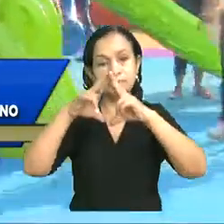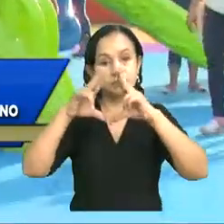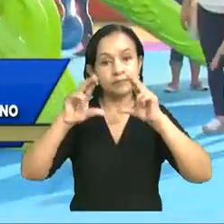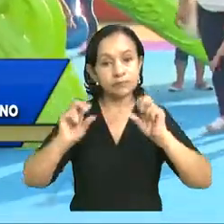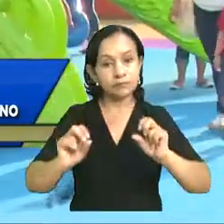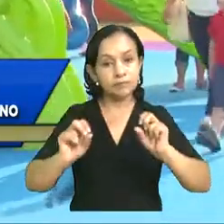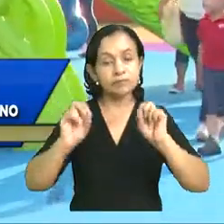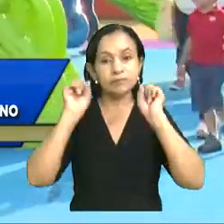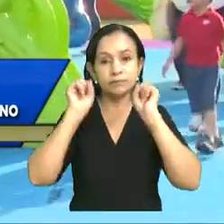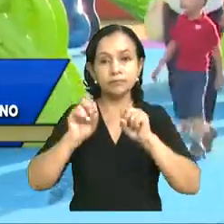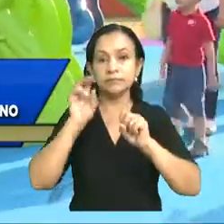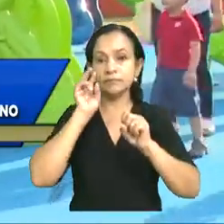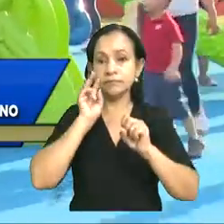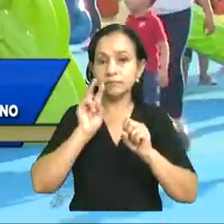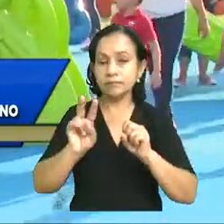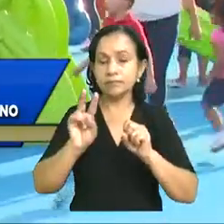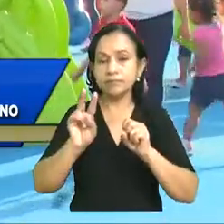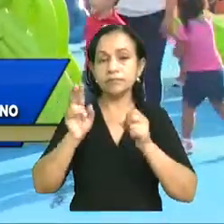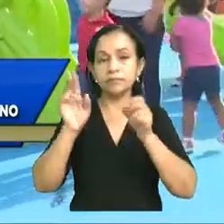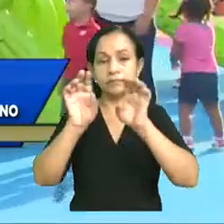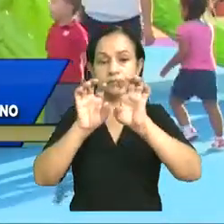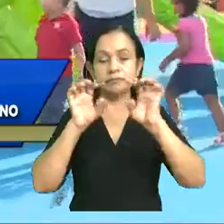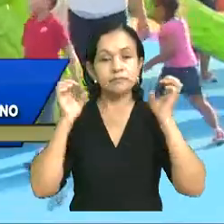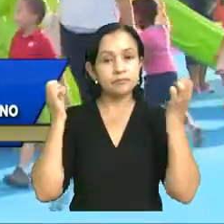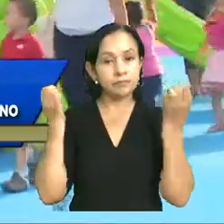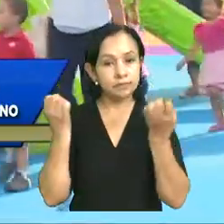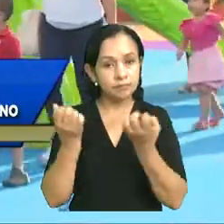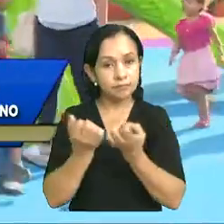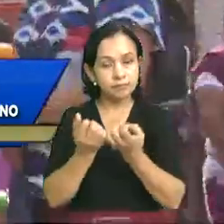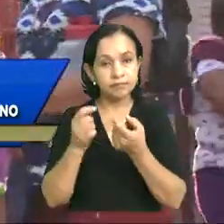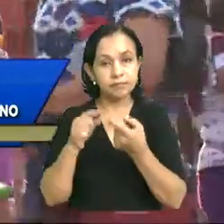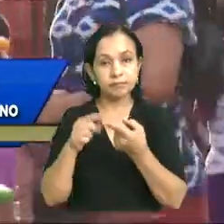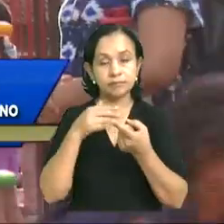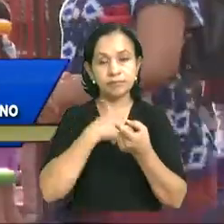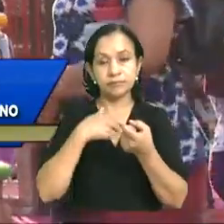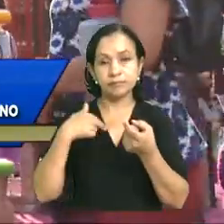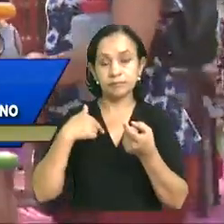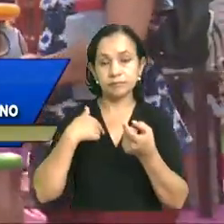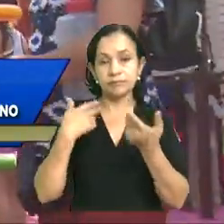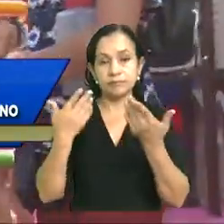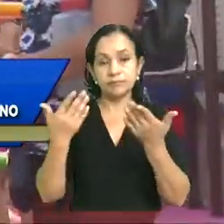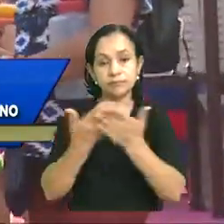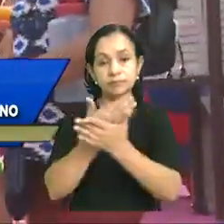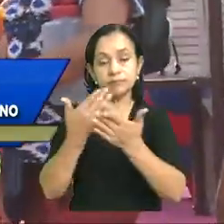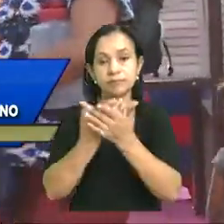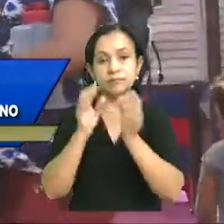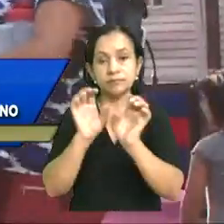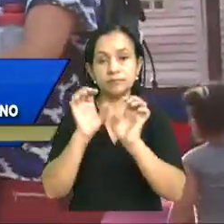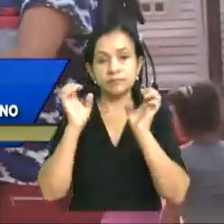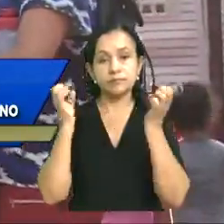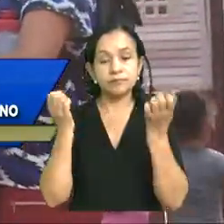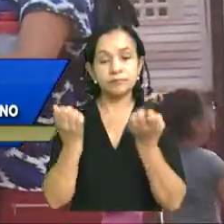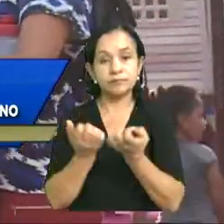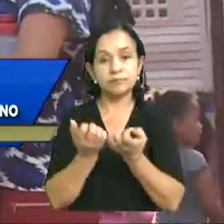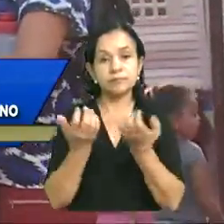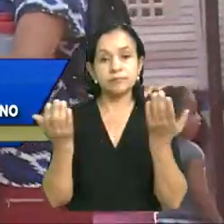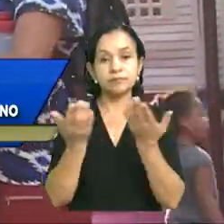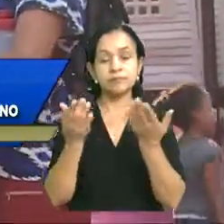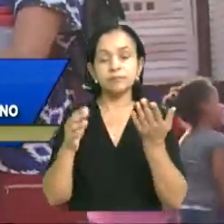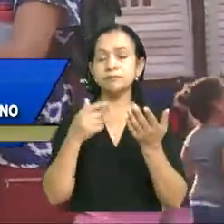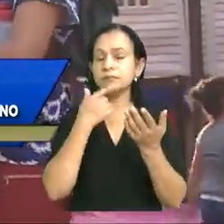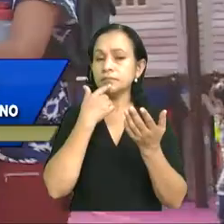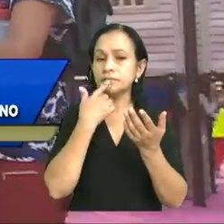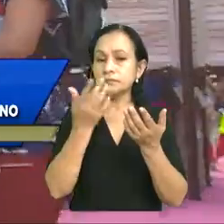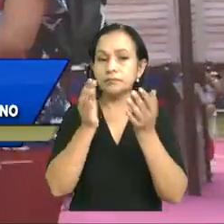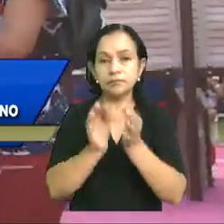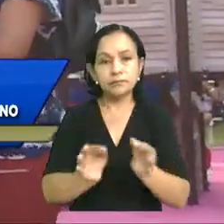dinámica también hemos visto remozamiento en estadios, creación de nuevos estadios. ¿Cuán importante